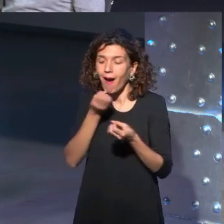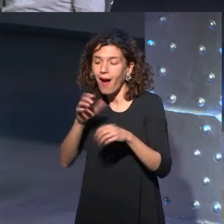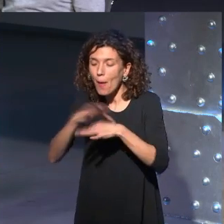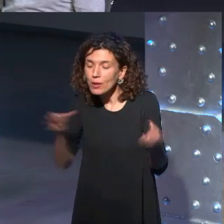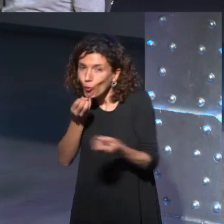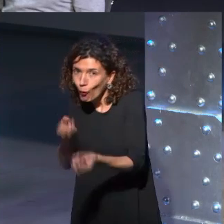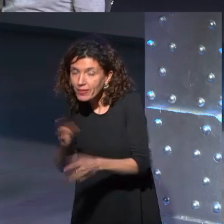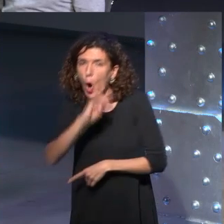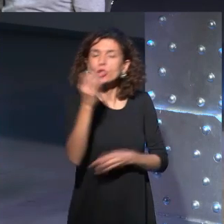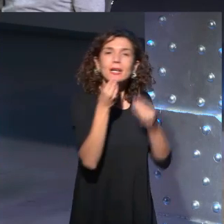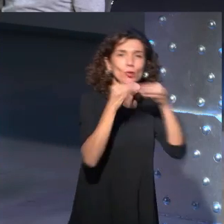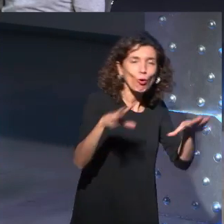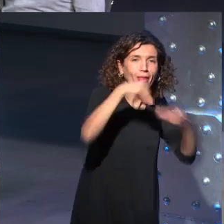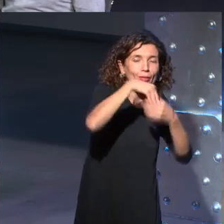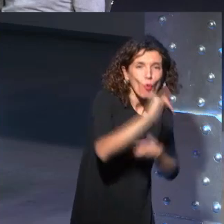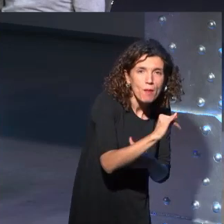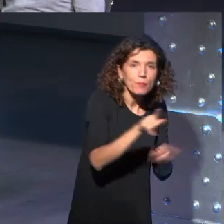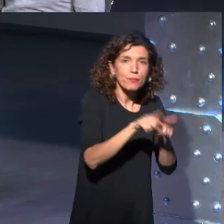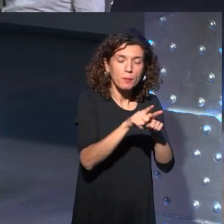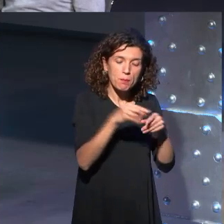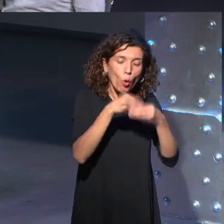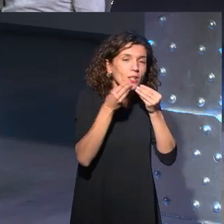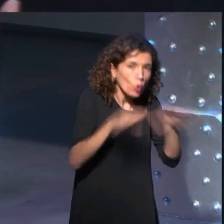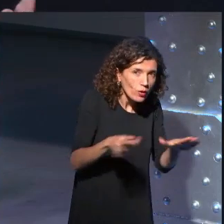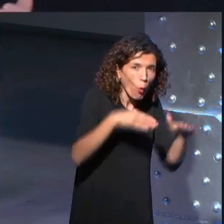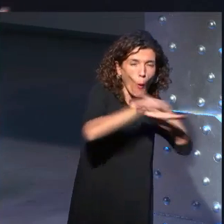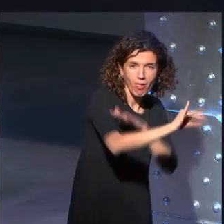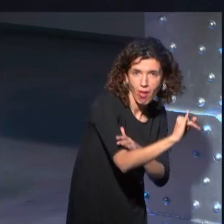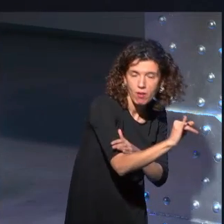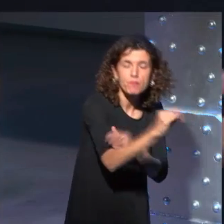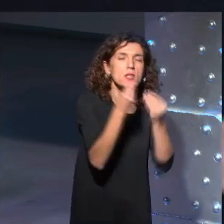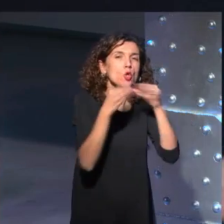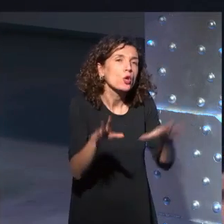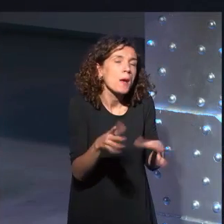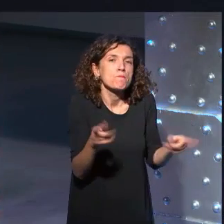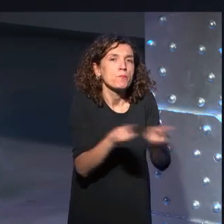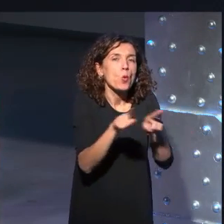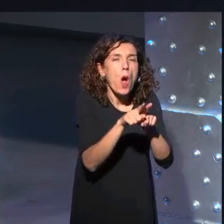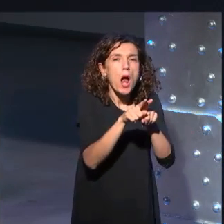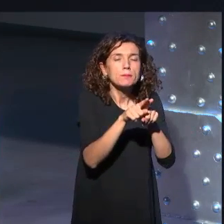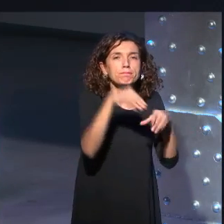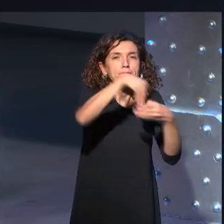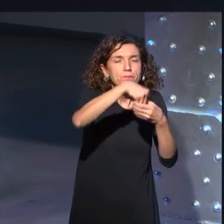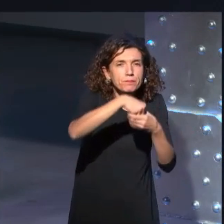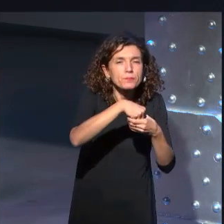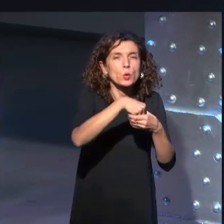hay otras que se quedan ahí en el propio relato. Son historias como